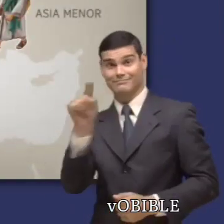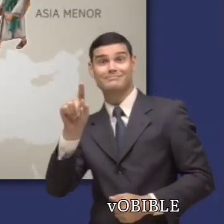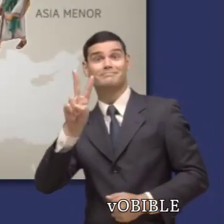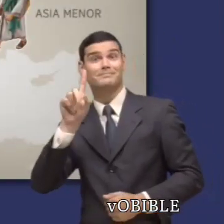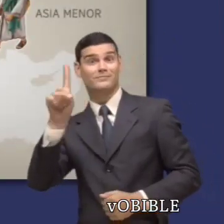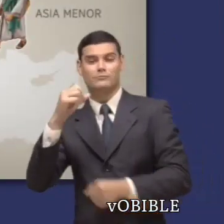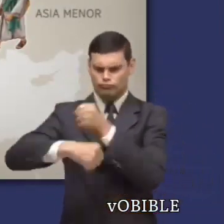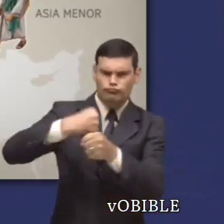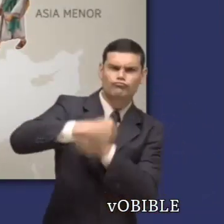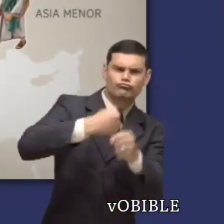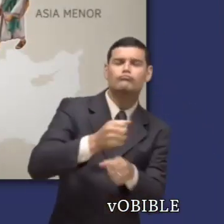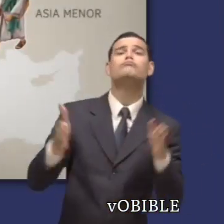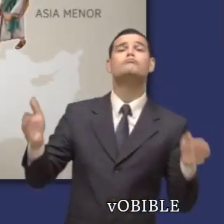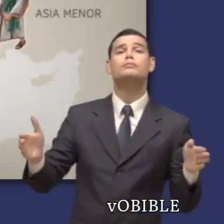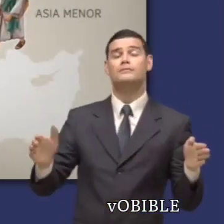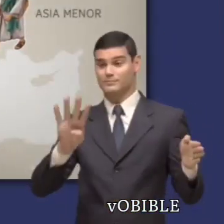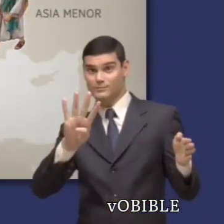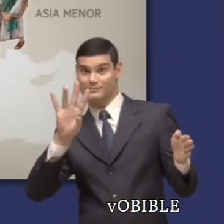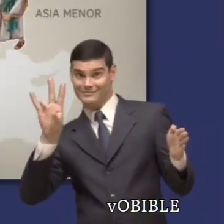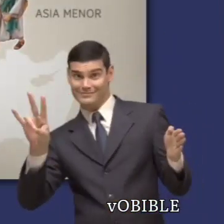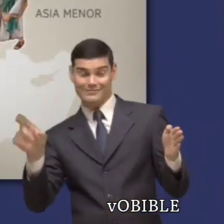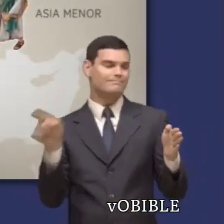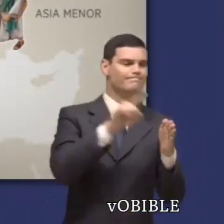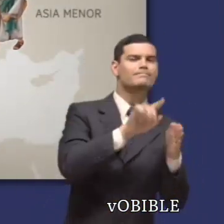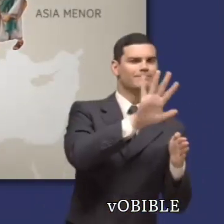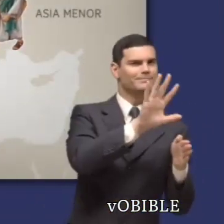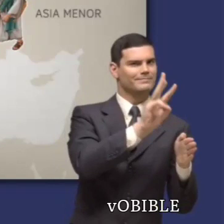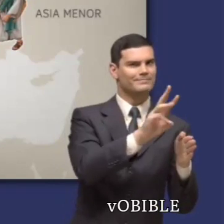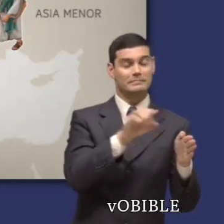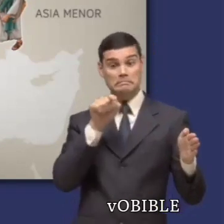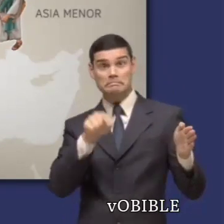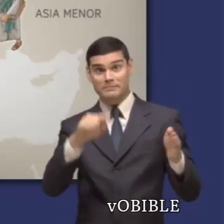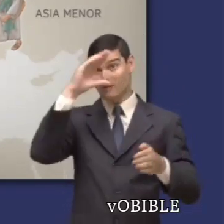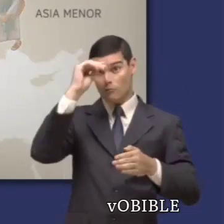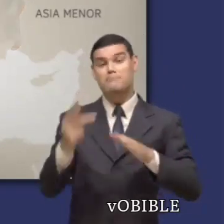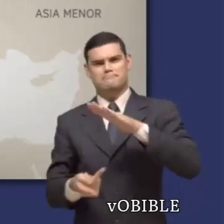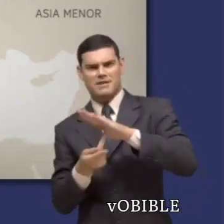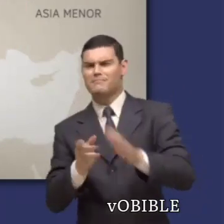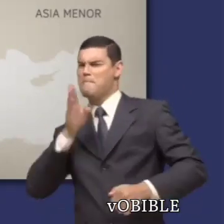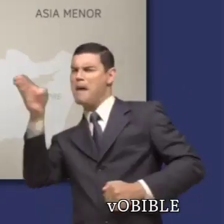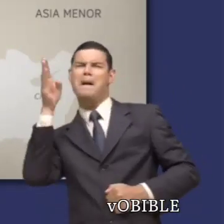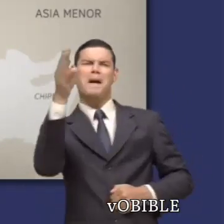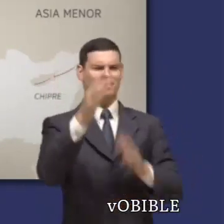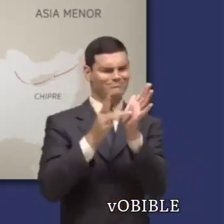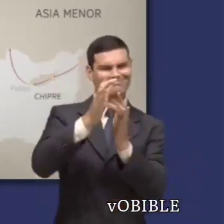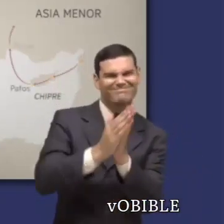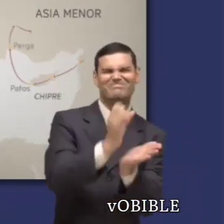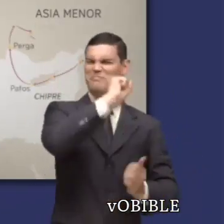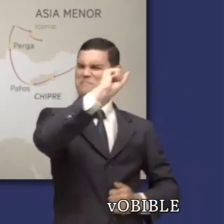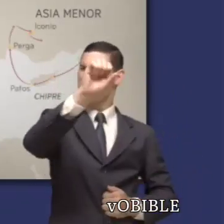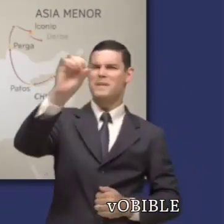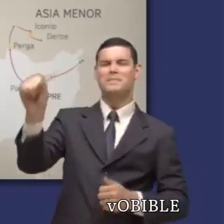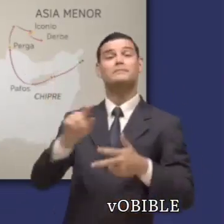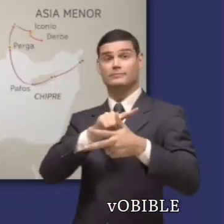emocionantes viajes misionales de Pablo, desde aproximadamente el año 47 hasta el 56. En su primer